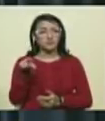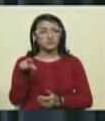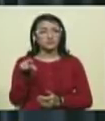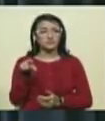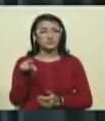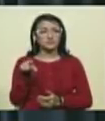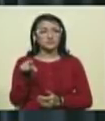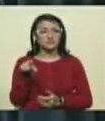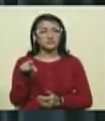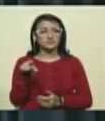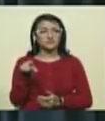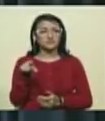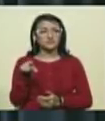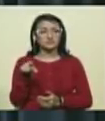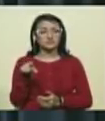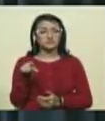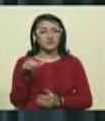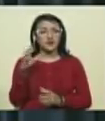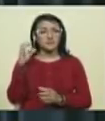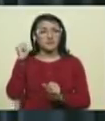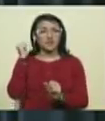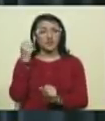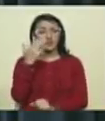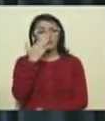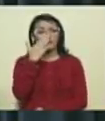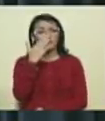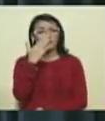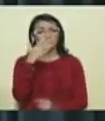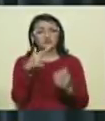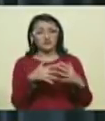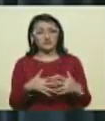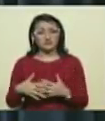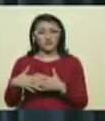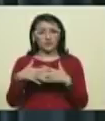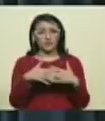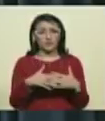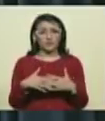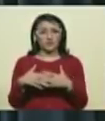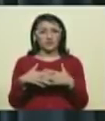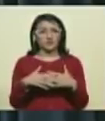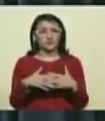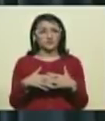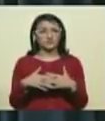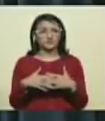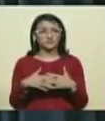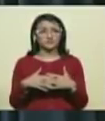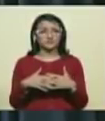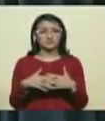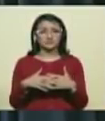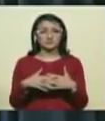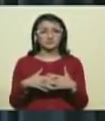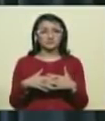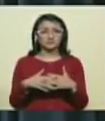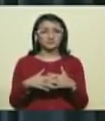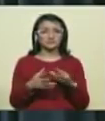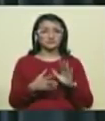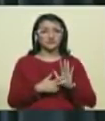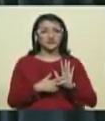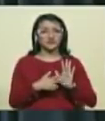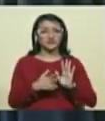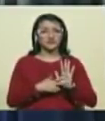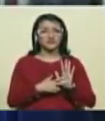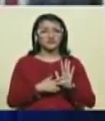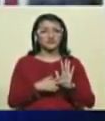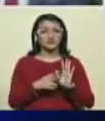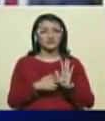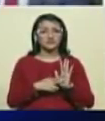es el embajador de los Estados Unidos ante la Organización de Estados Americanos. Y dijo, en fecha 3 de